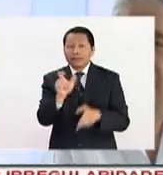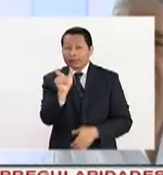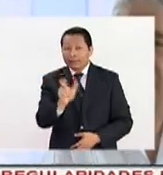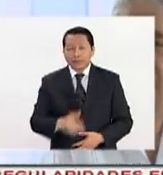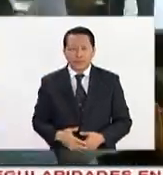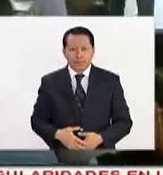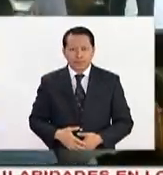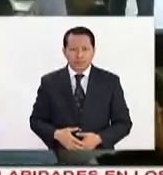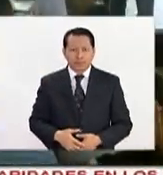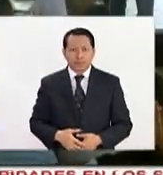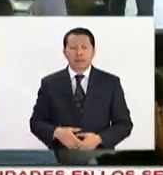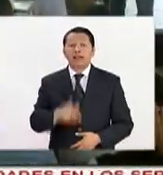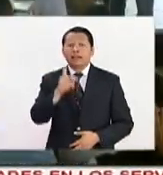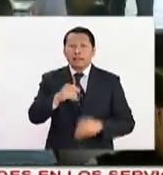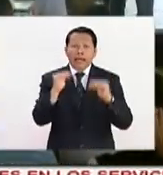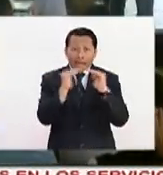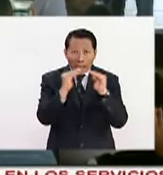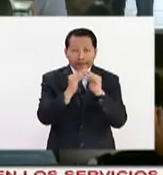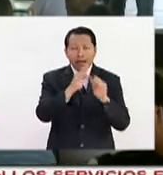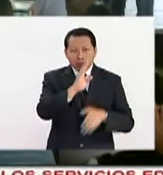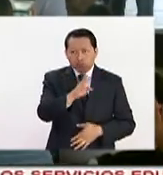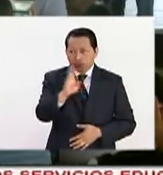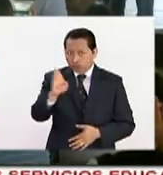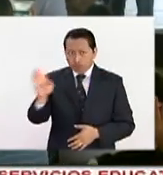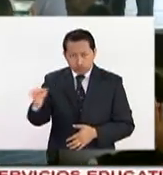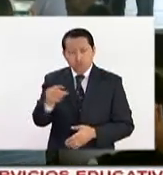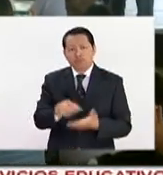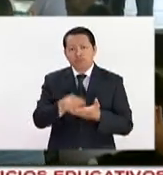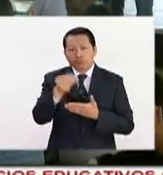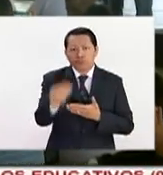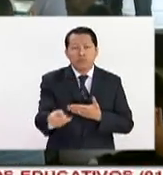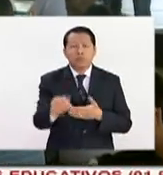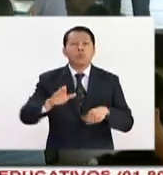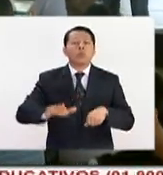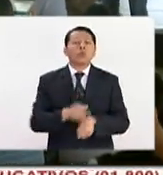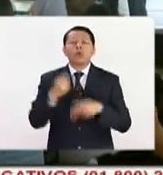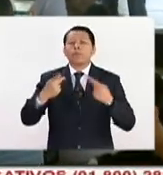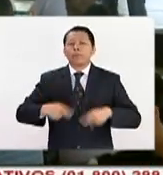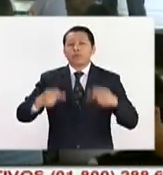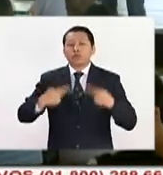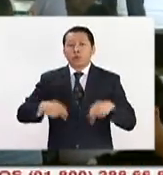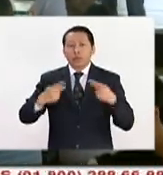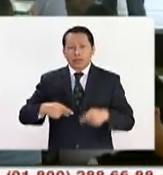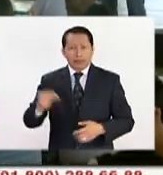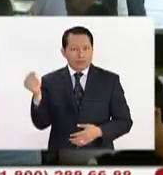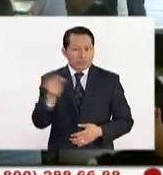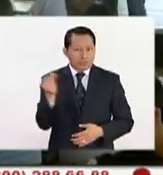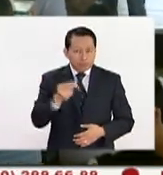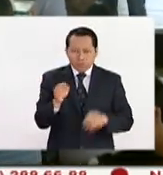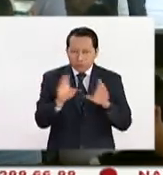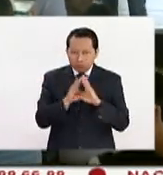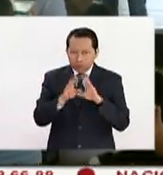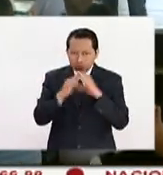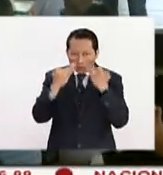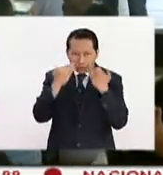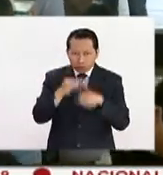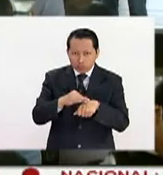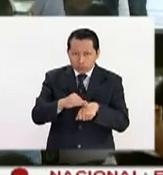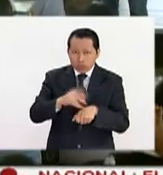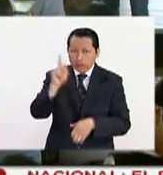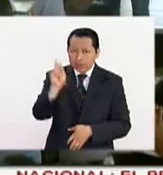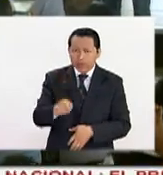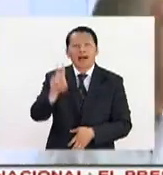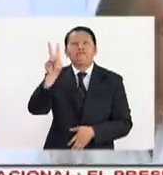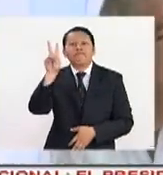Se entregarán casa por casa porque la gente tiene que acreditar que verdaderamente ha